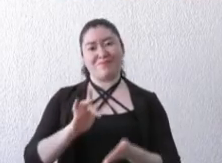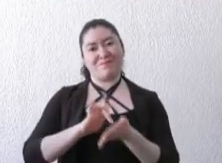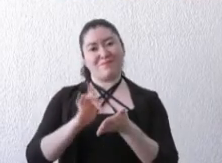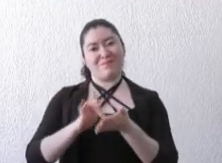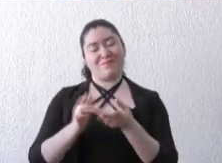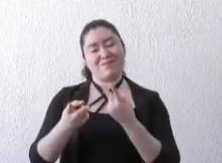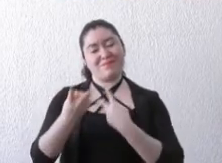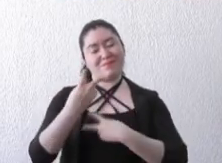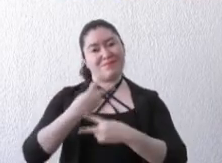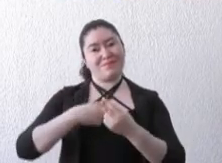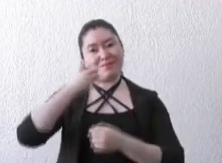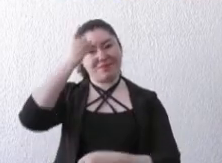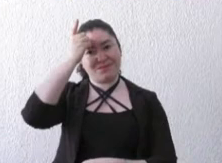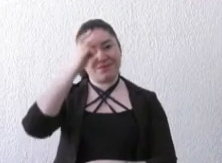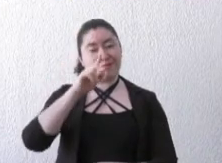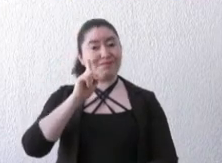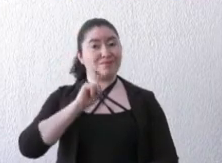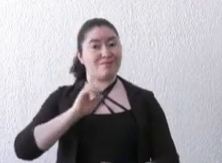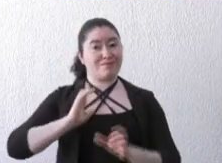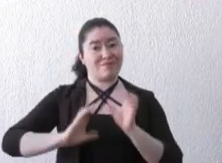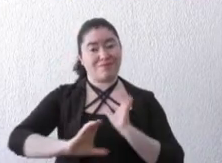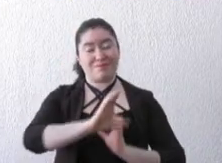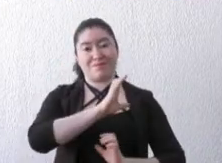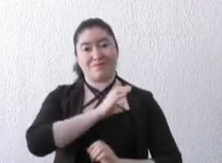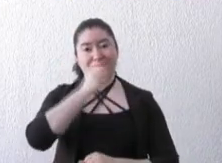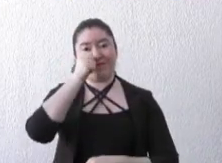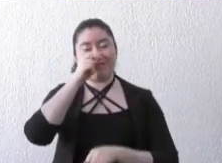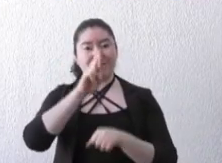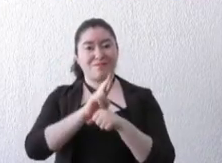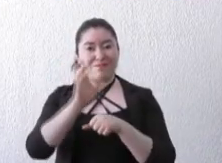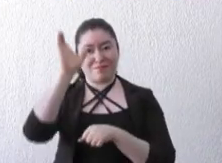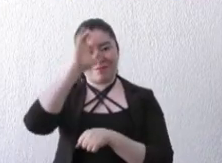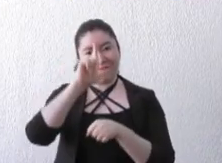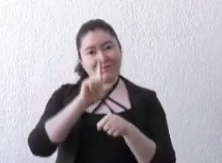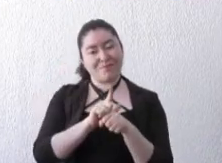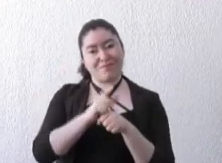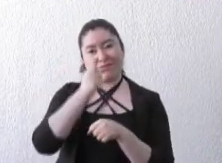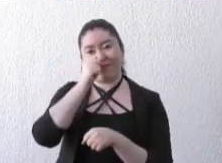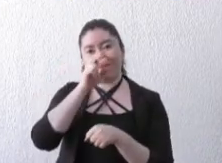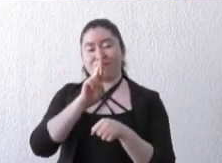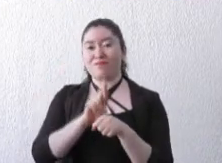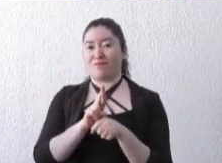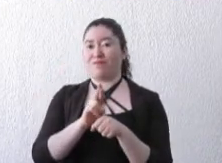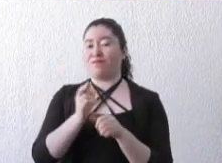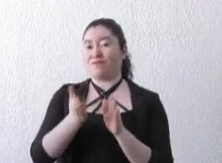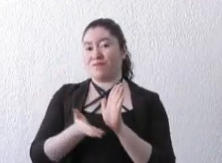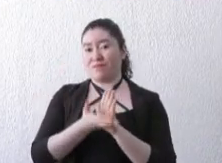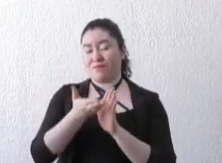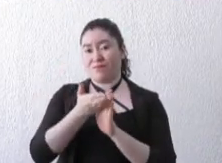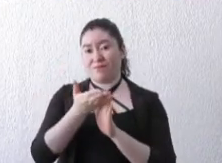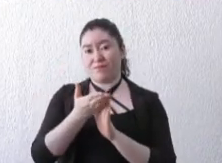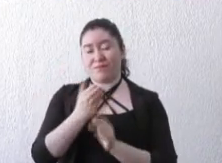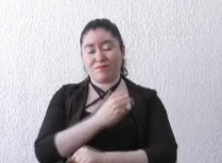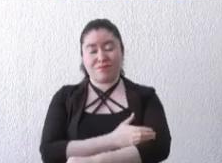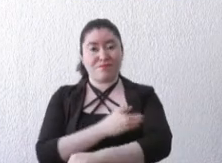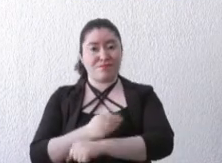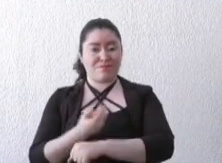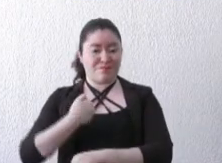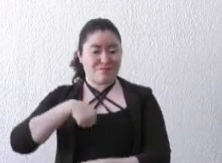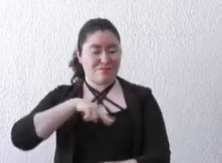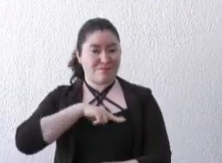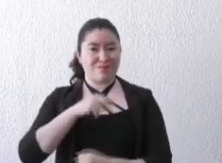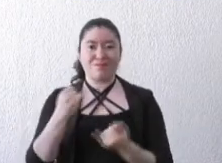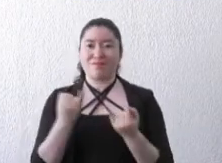Sheinbaum, de la secretaria de Cultura, el secretario de Obras, nuestra coordinadora, nuestra directora y, por supuesto, al